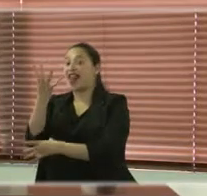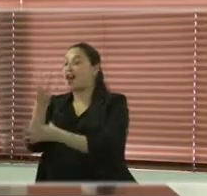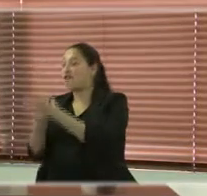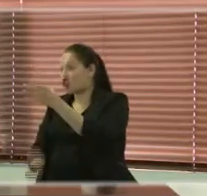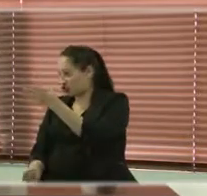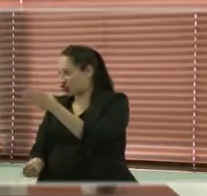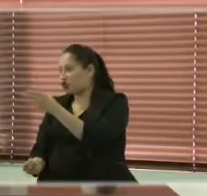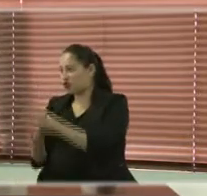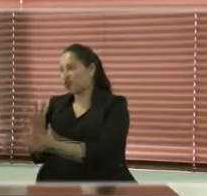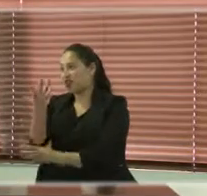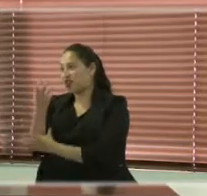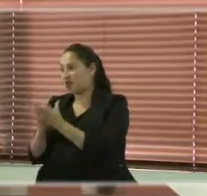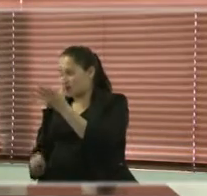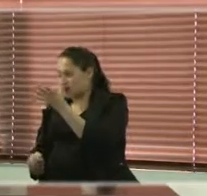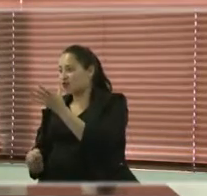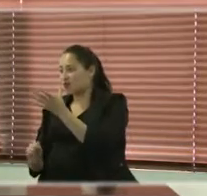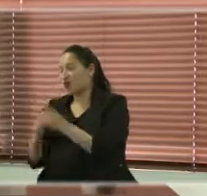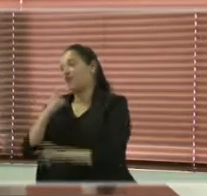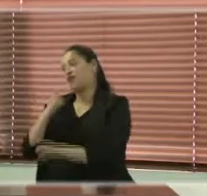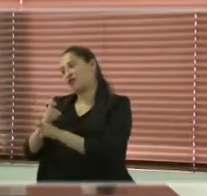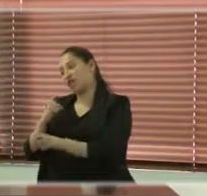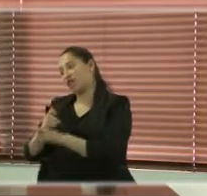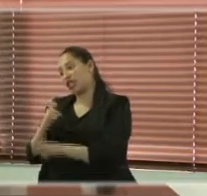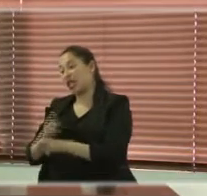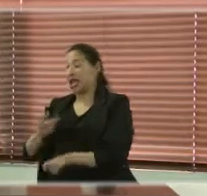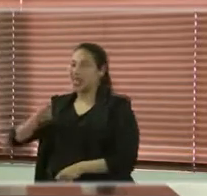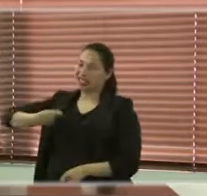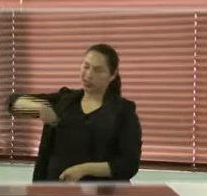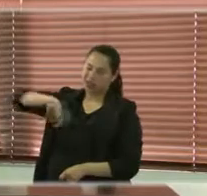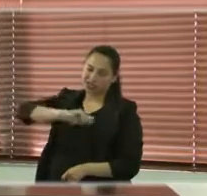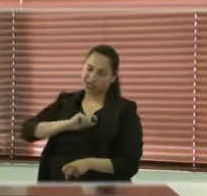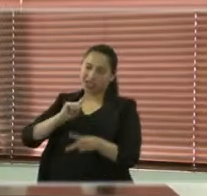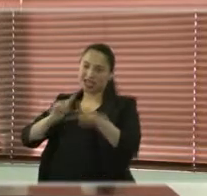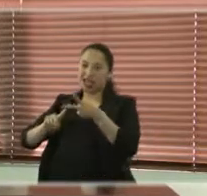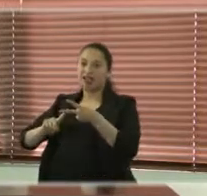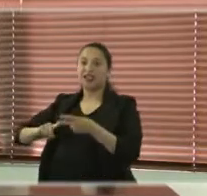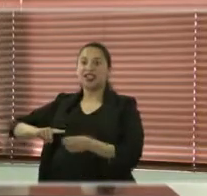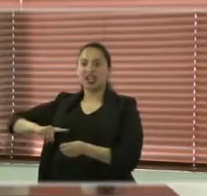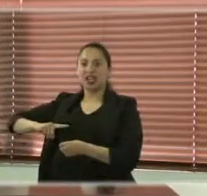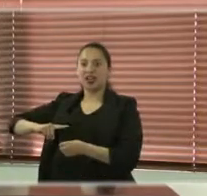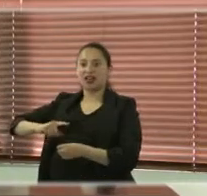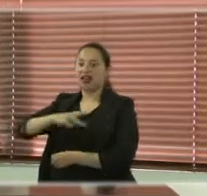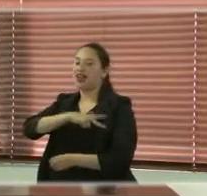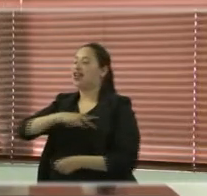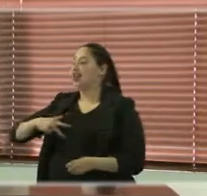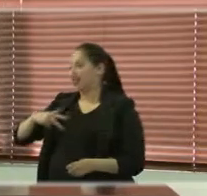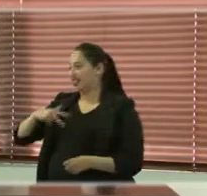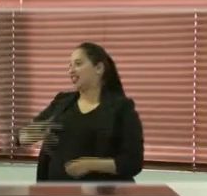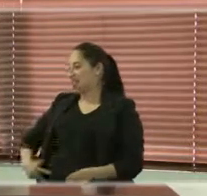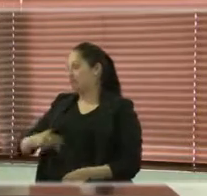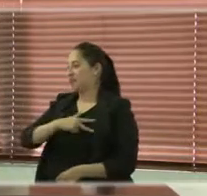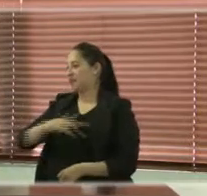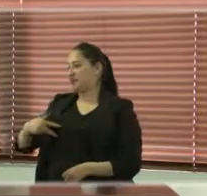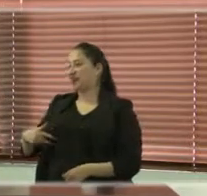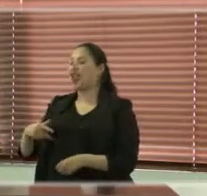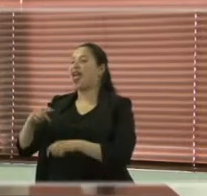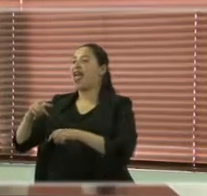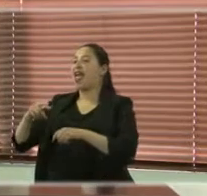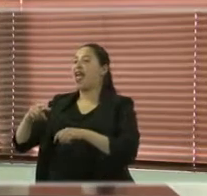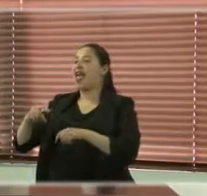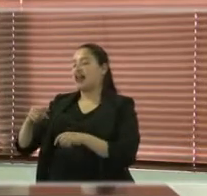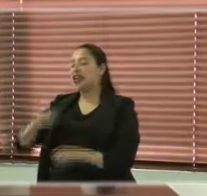España también lo hizo con otro país que ahora no creo que fue con china que lo hizo en primer